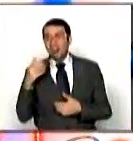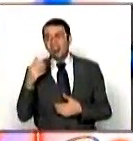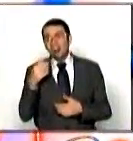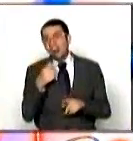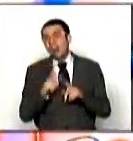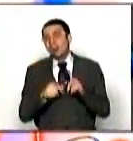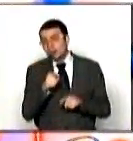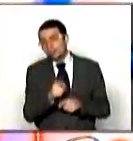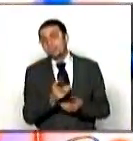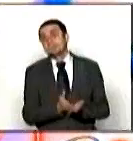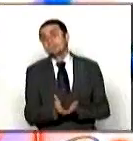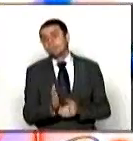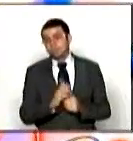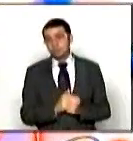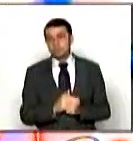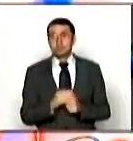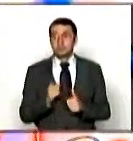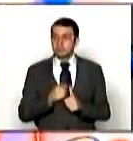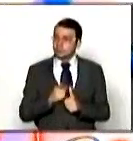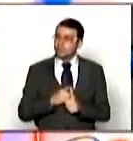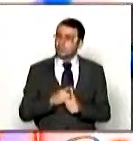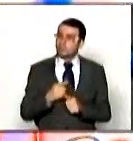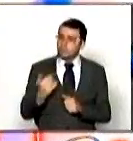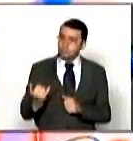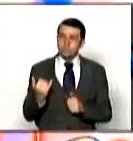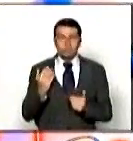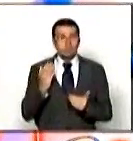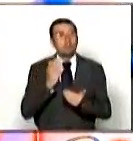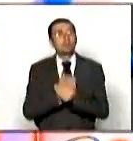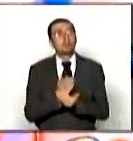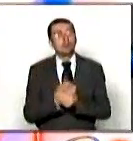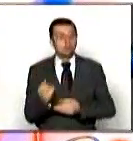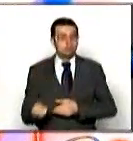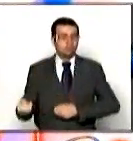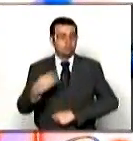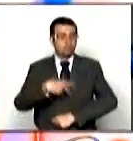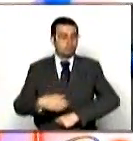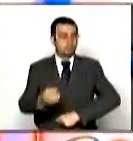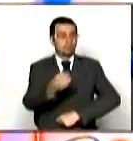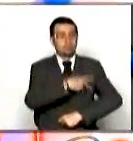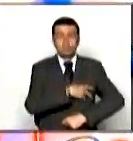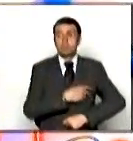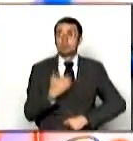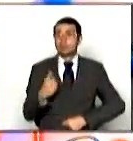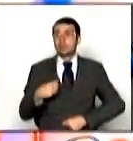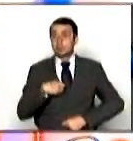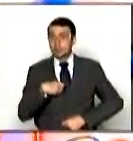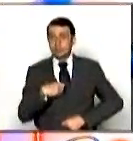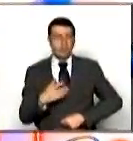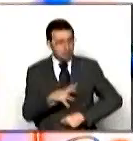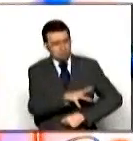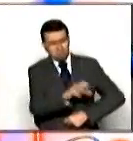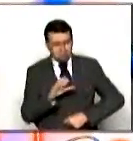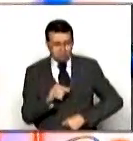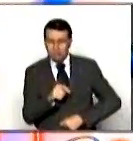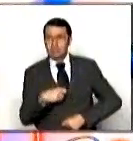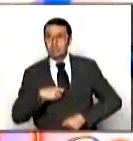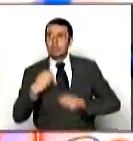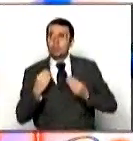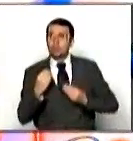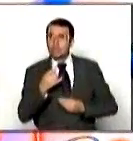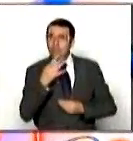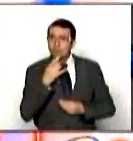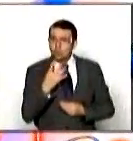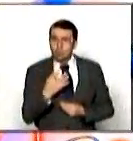En segundo punto, lo que debemos evitar cuando vamos al supermercado son los alimentos que contienen altas cargas de azúcar. Hay un estudio que es muy